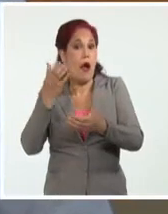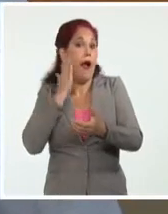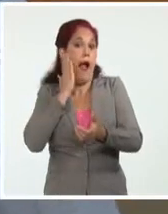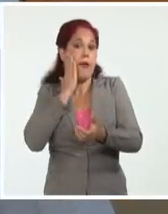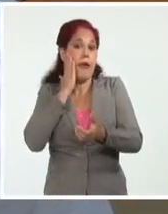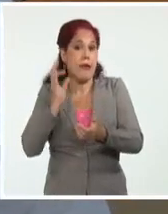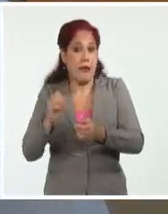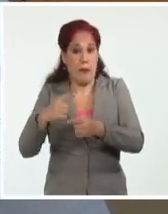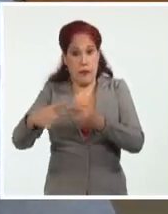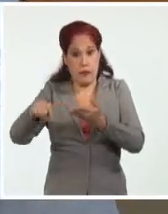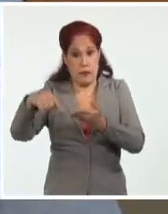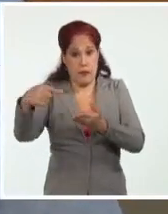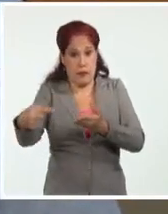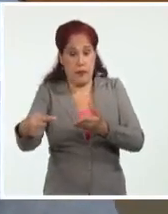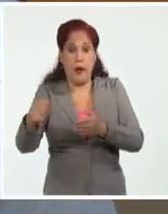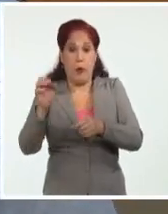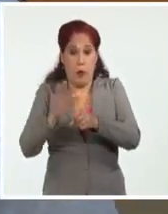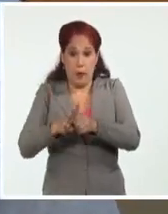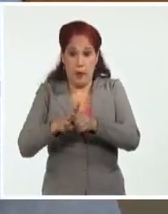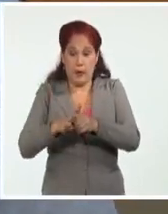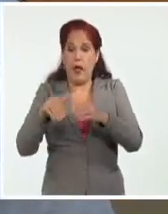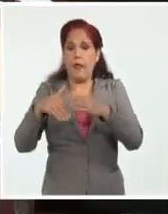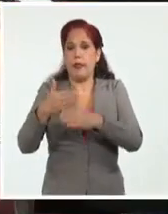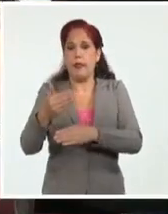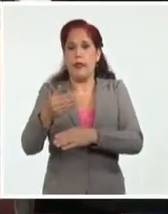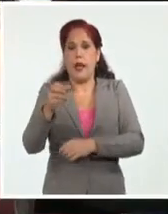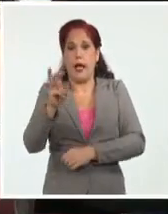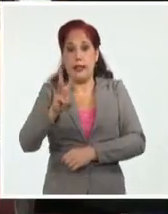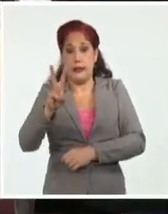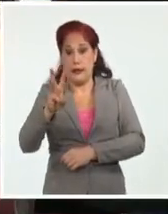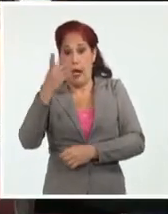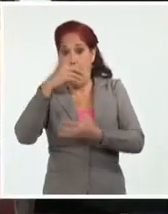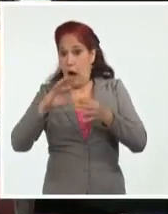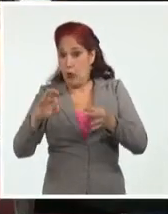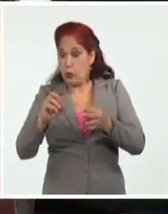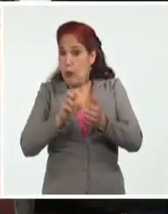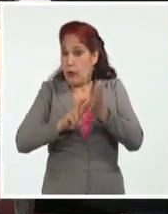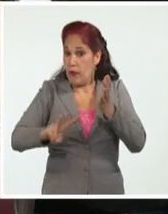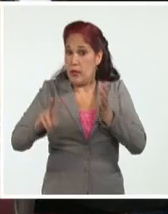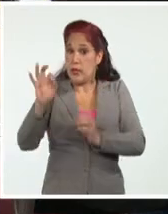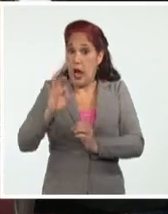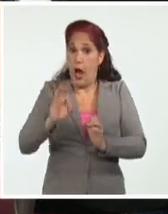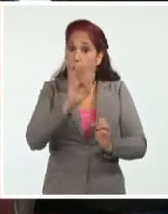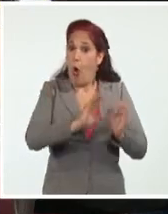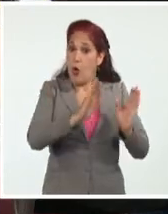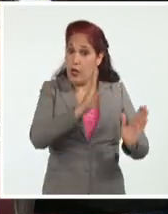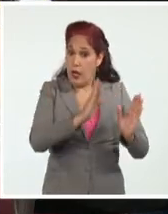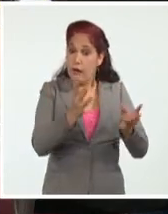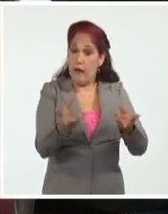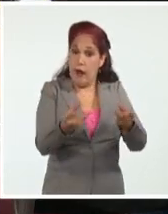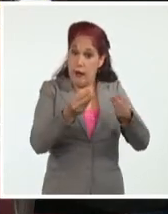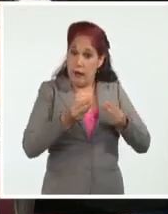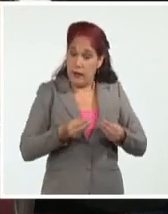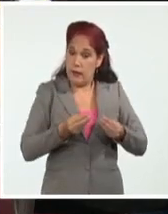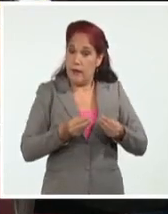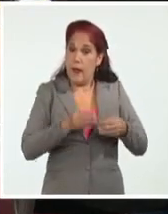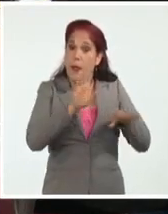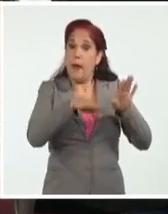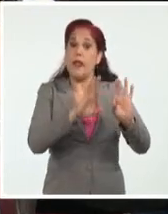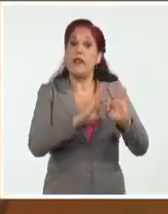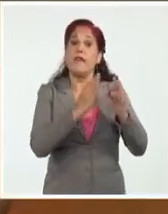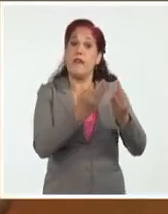la próxima semana, estamos hablando a partir del día 3, todas las provincias orientales recibirán por composición